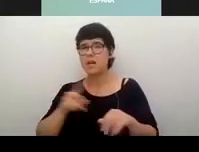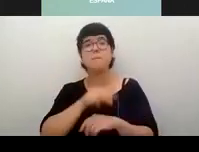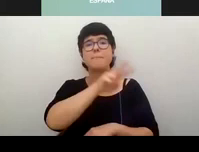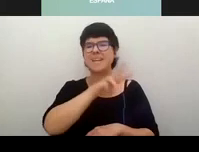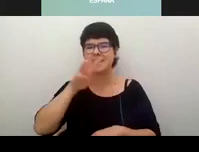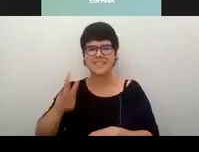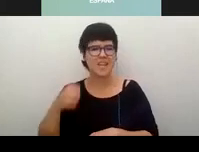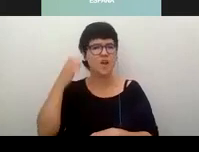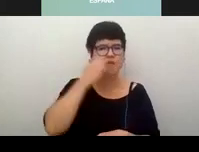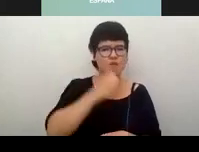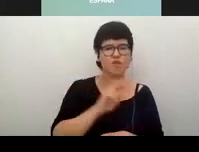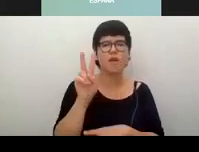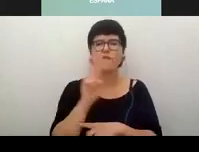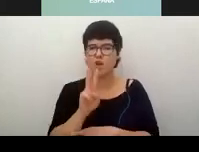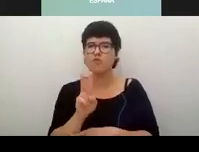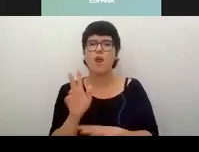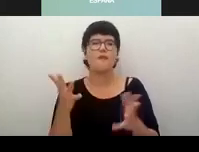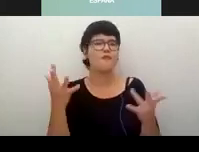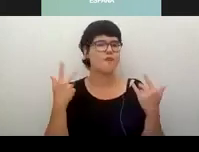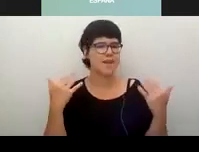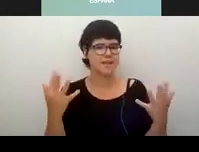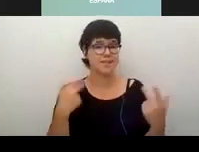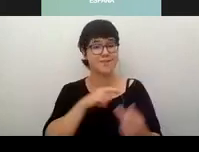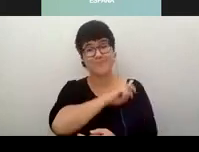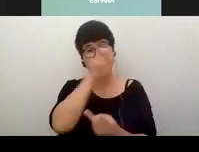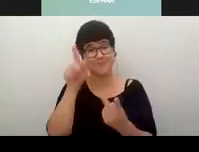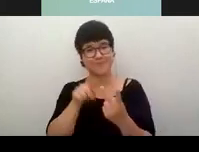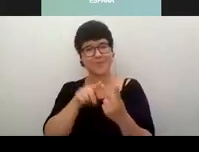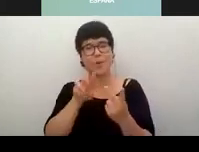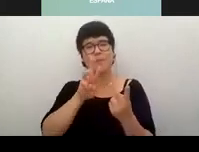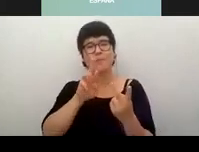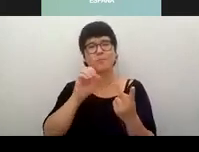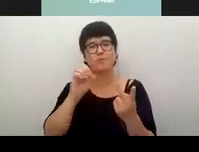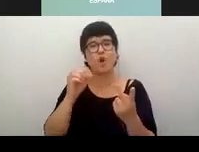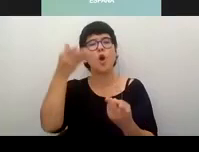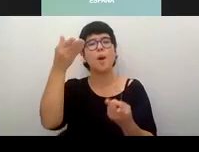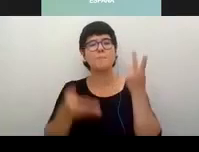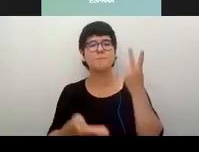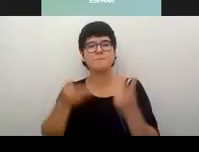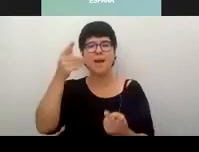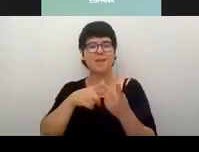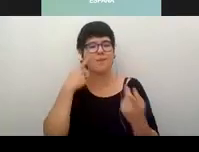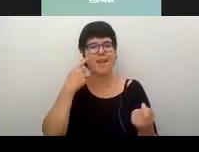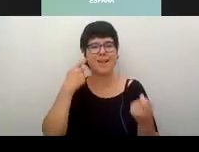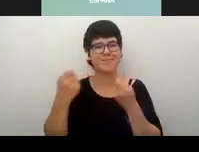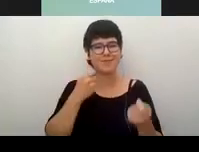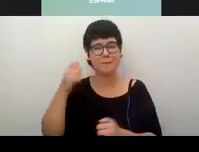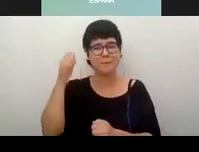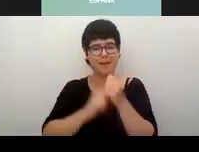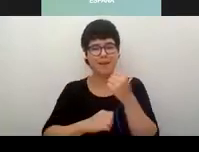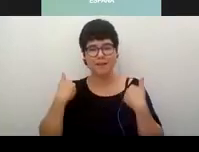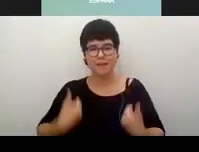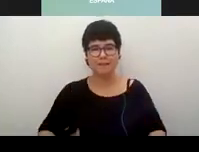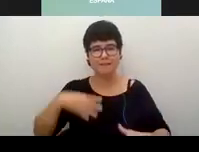frescas. El ProBalance, que es un regulador de los minerales que tenemos en el organismo, de manera que